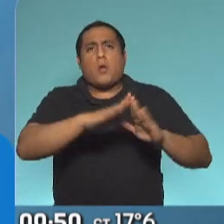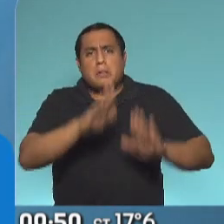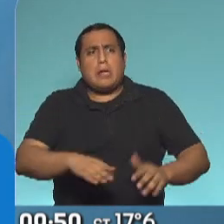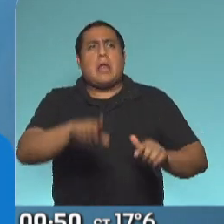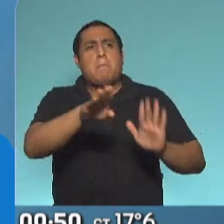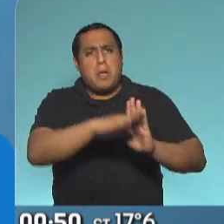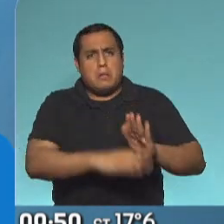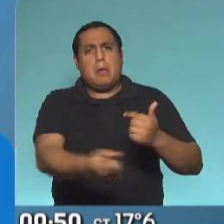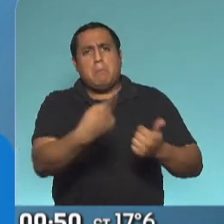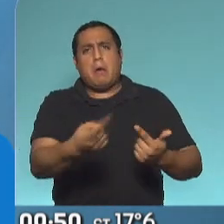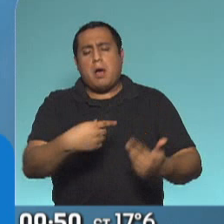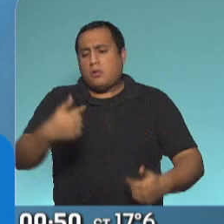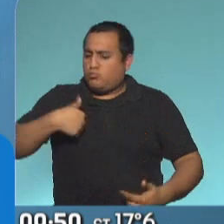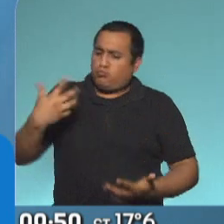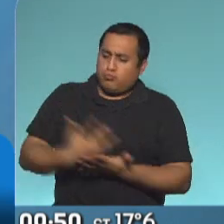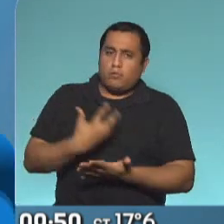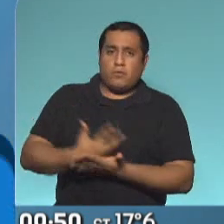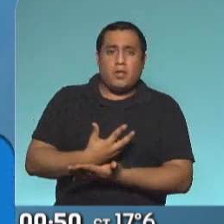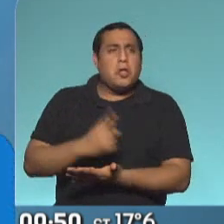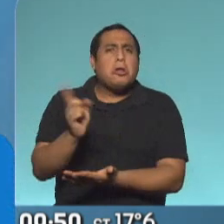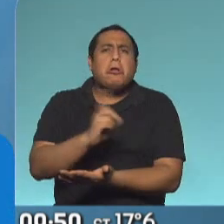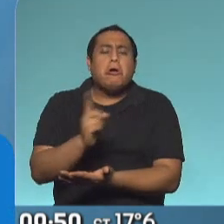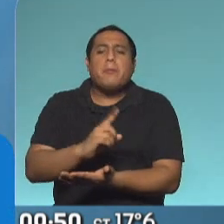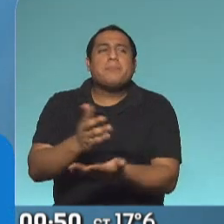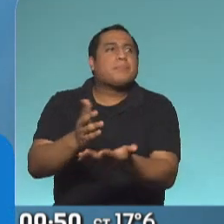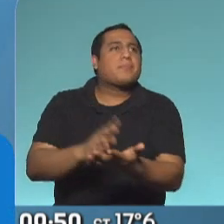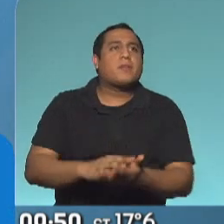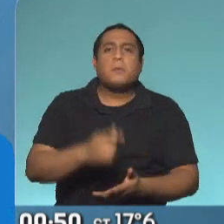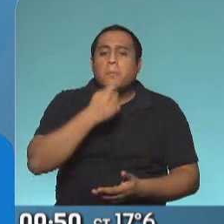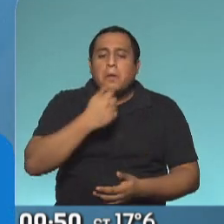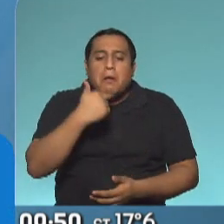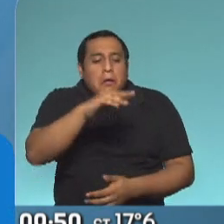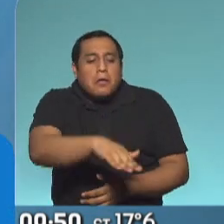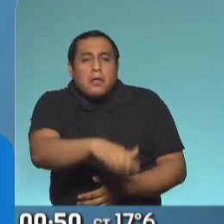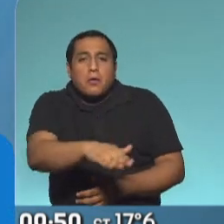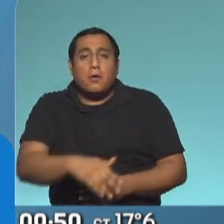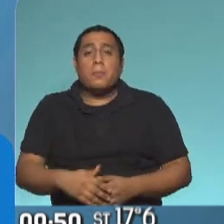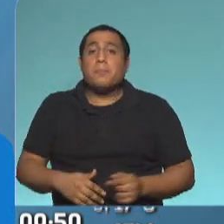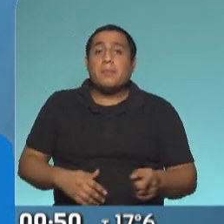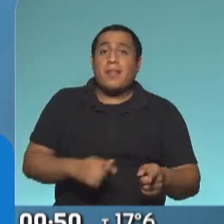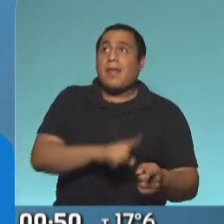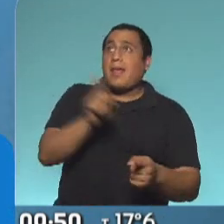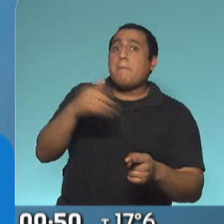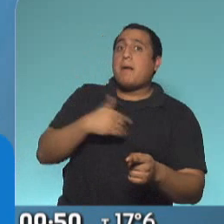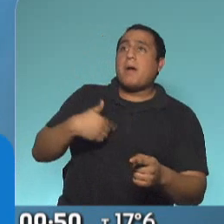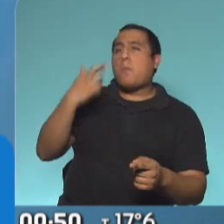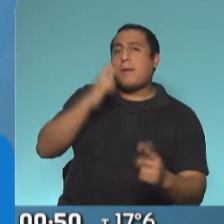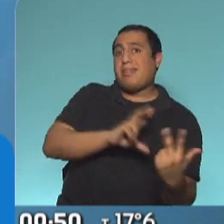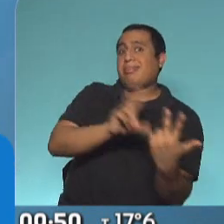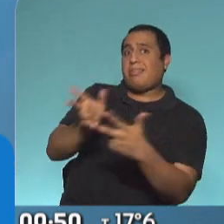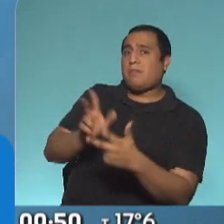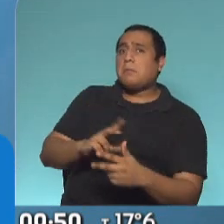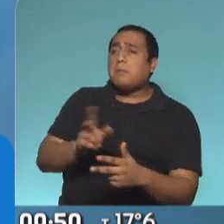provocado por la pandemia es como si un hijo chiquitito le dice a la mamá o el papá